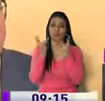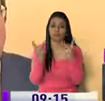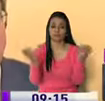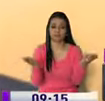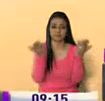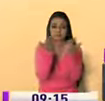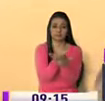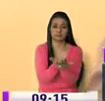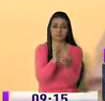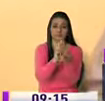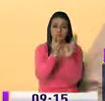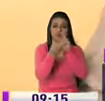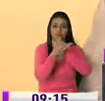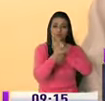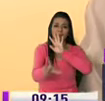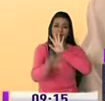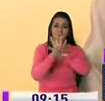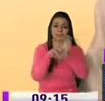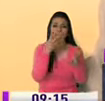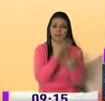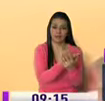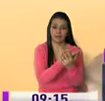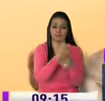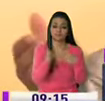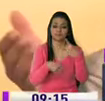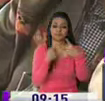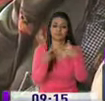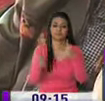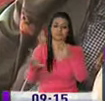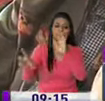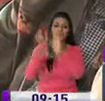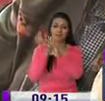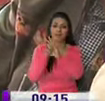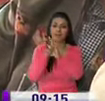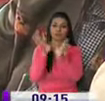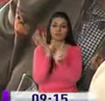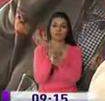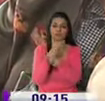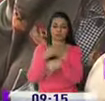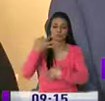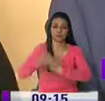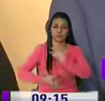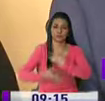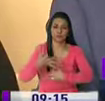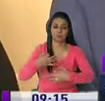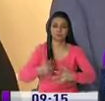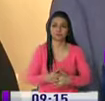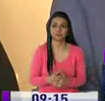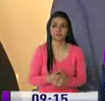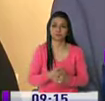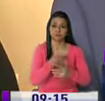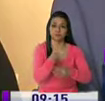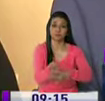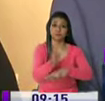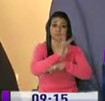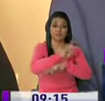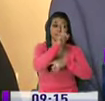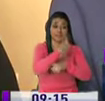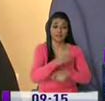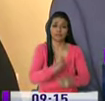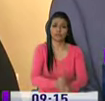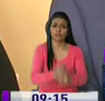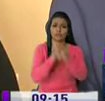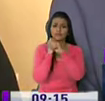de reformas al Código Orgánico Integral Penal y al Código Orgánico de la Función Judicial. La Asamblea tiene la obligación